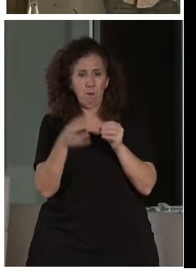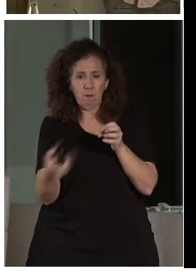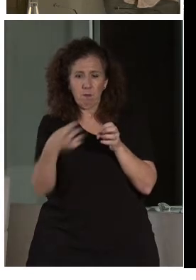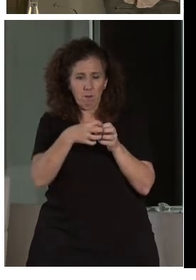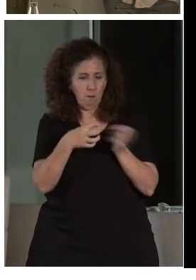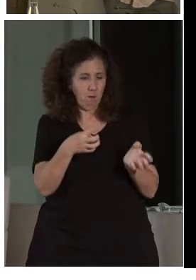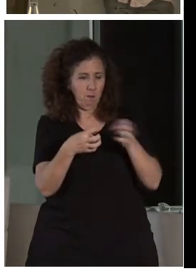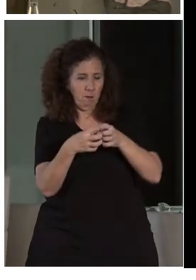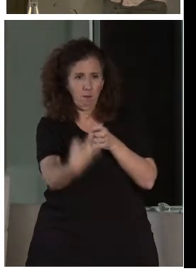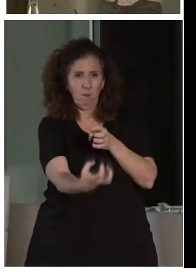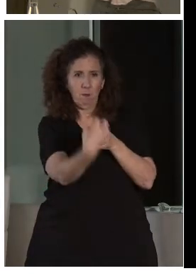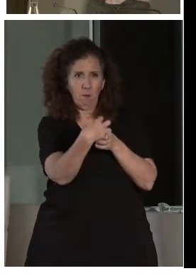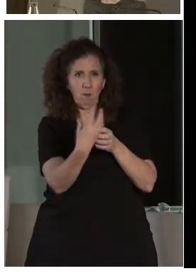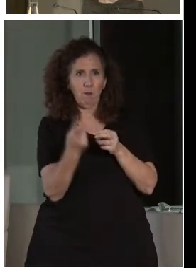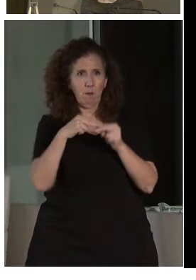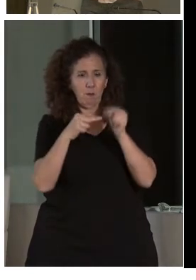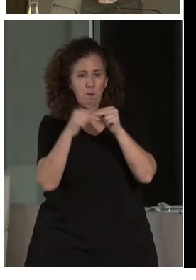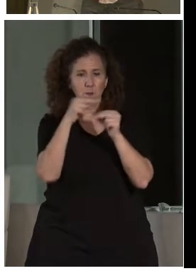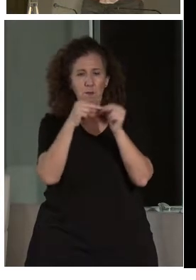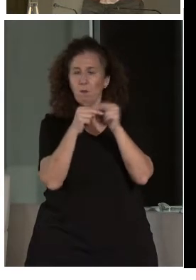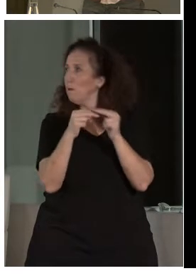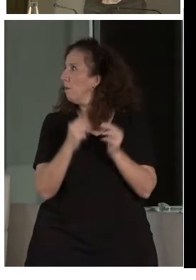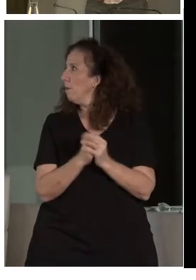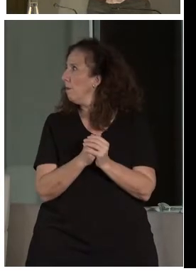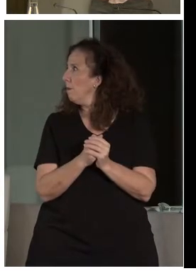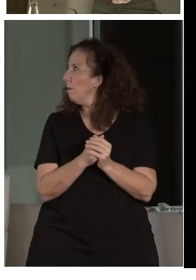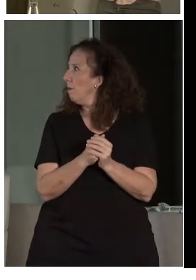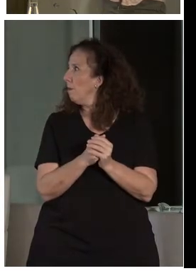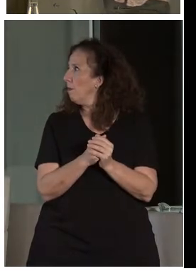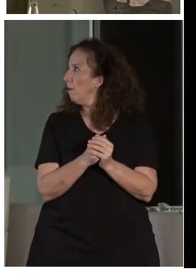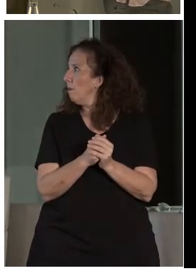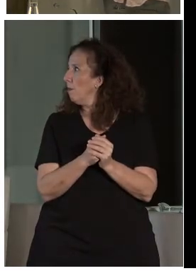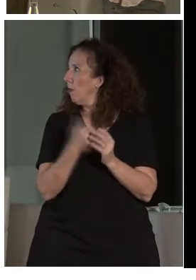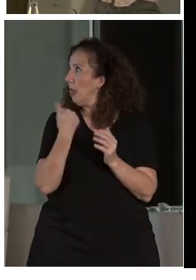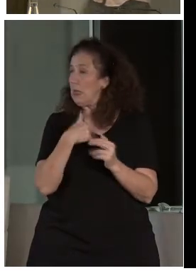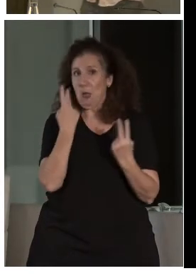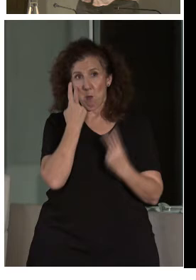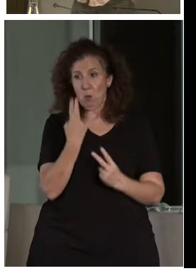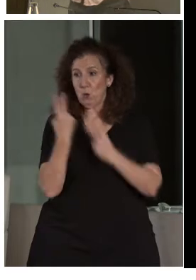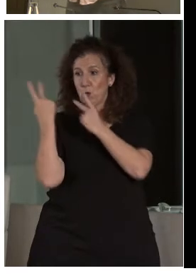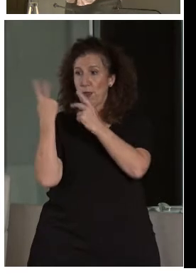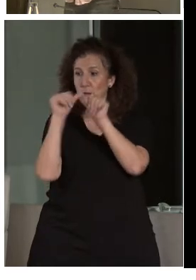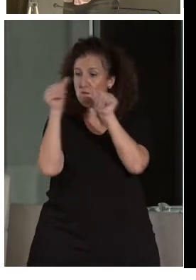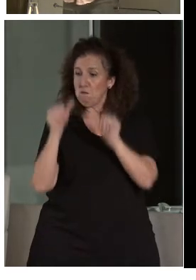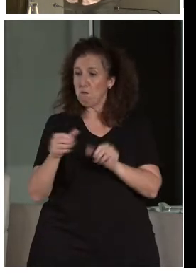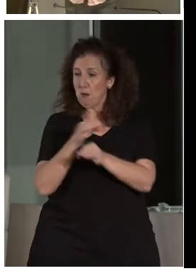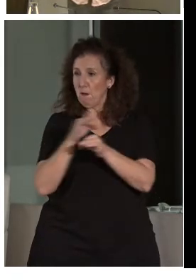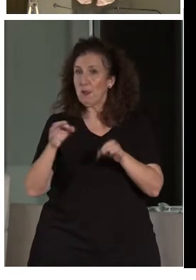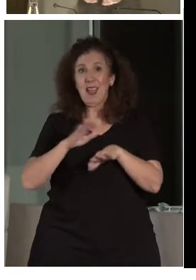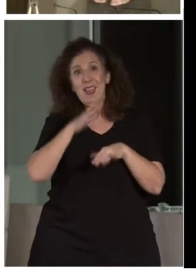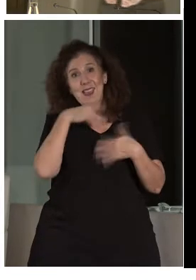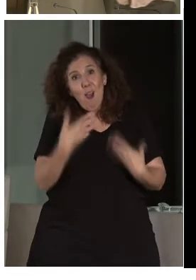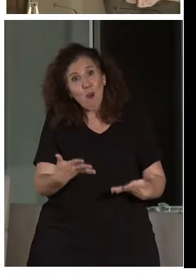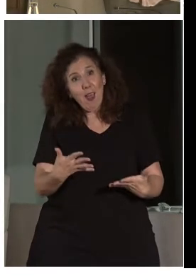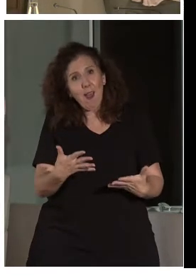con Amparo también, compañeros y compañeras. Y ya va tomando forma. Y bueno, pues a practicar,